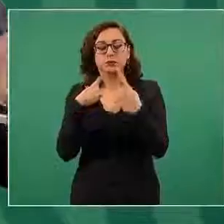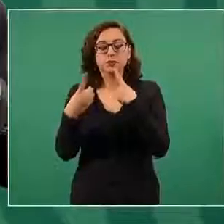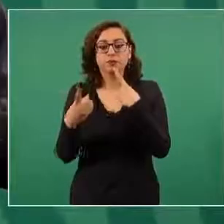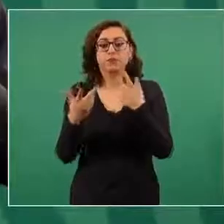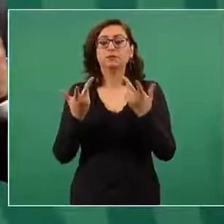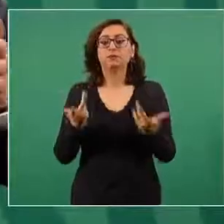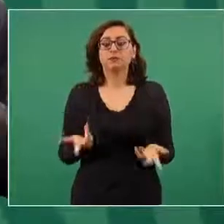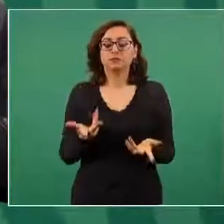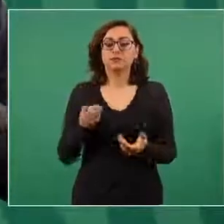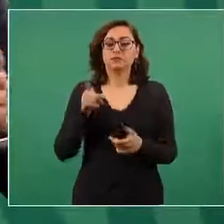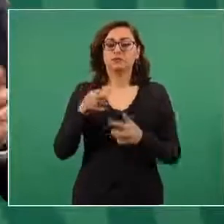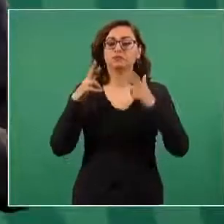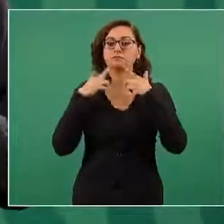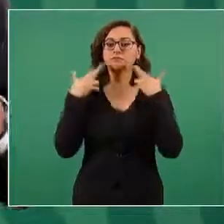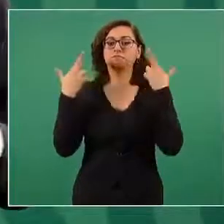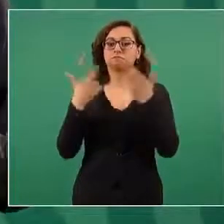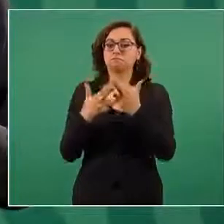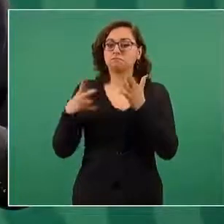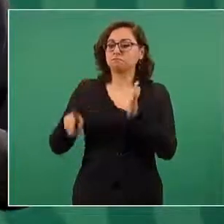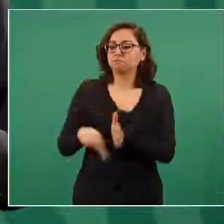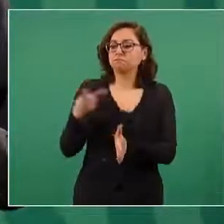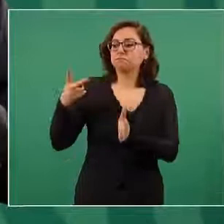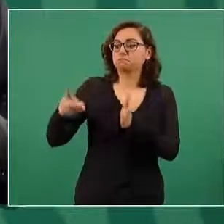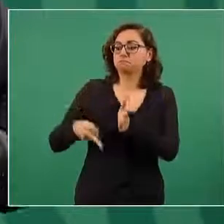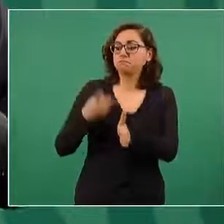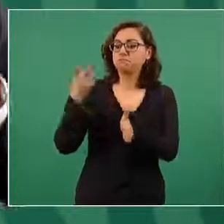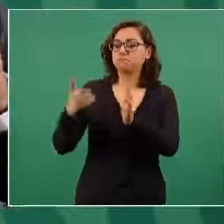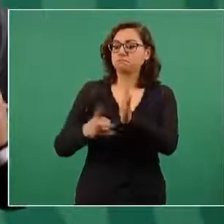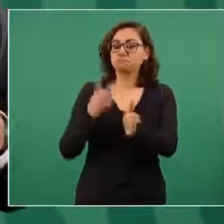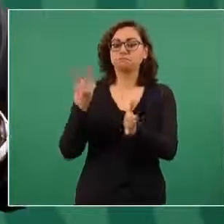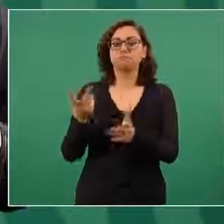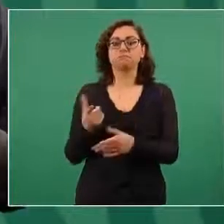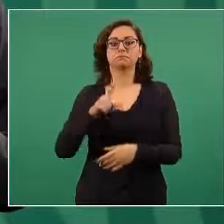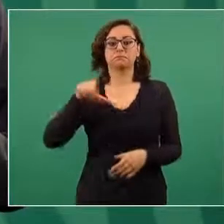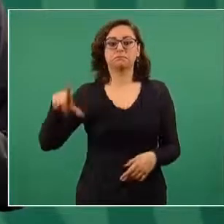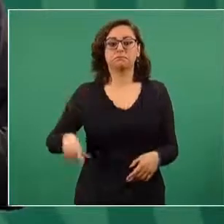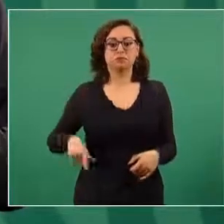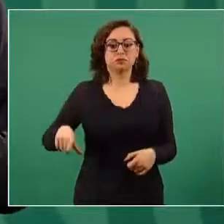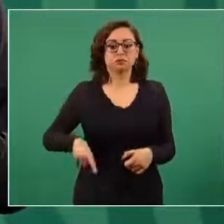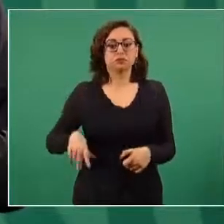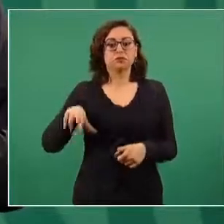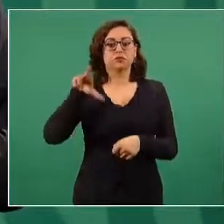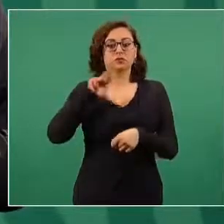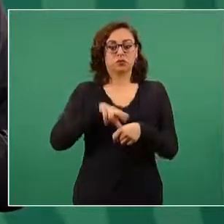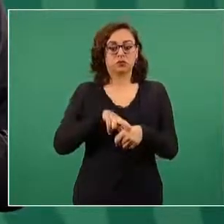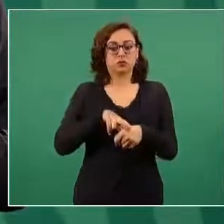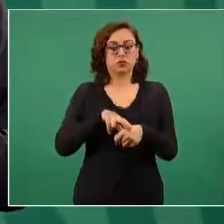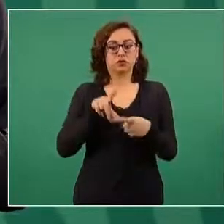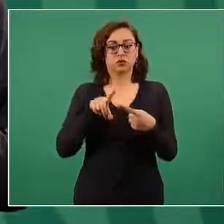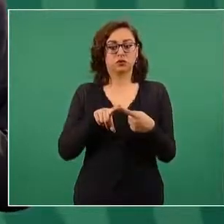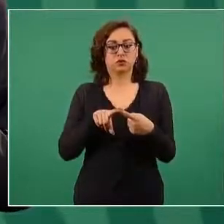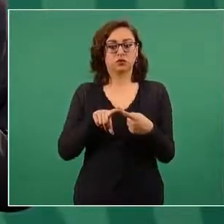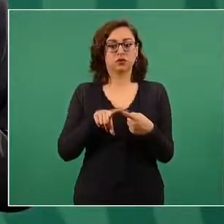Se participó en reuniones donde estuvo el gobernador,